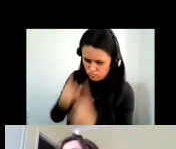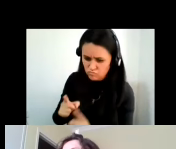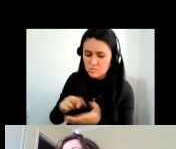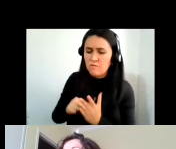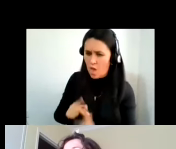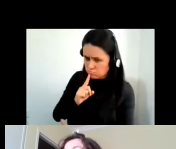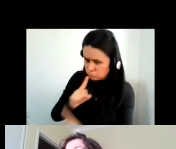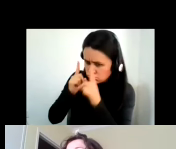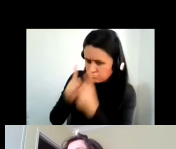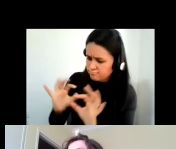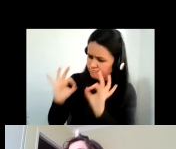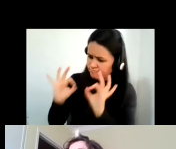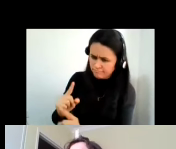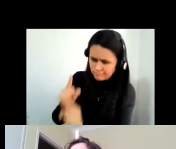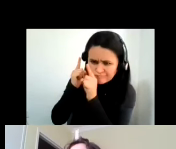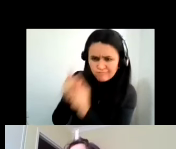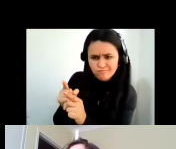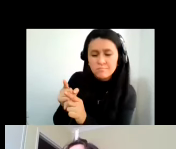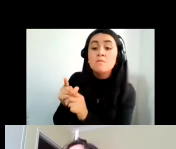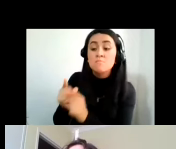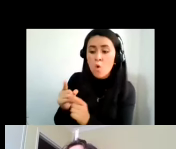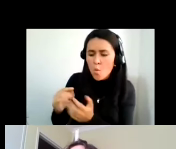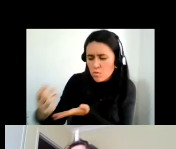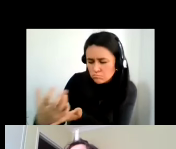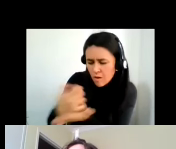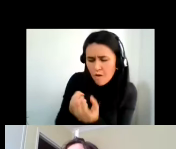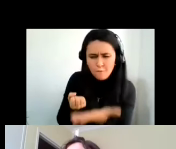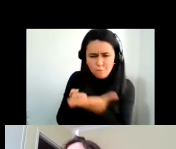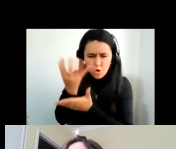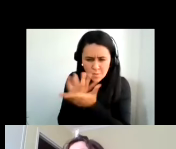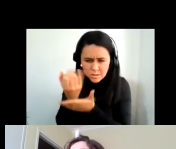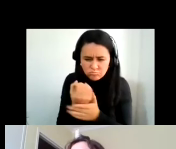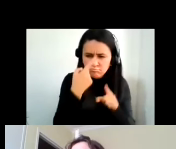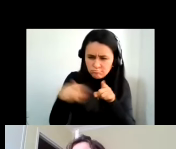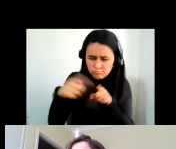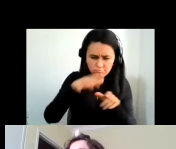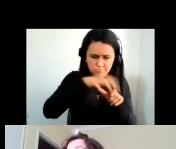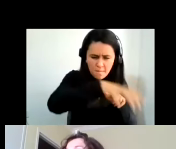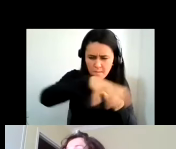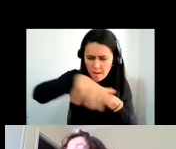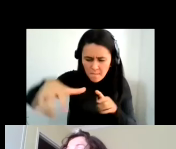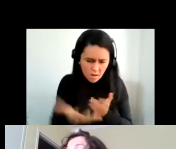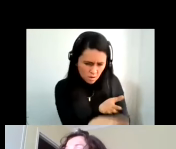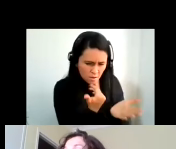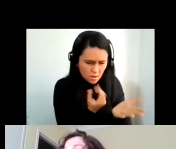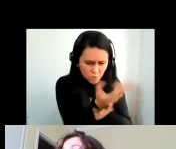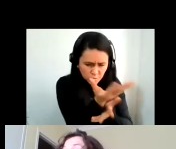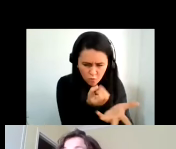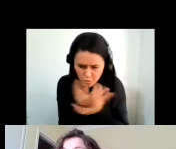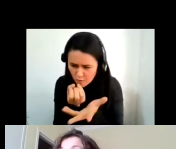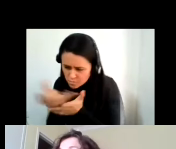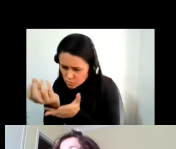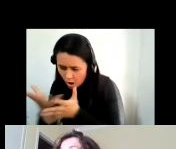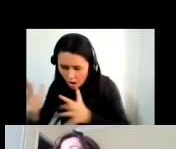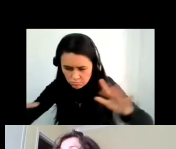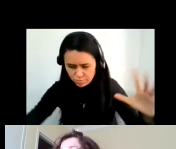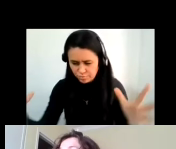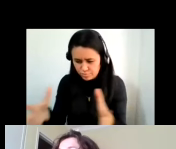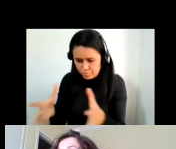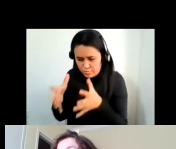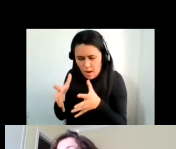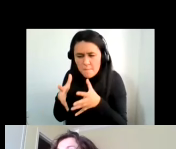análisis cuantitativos con base en información de distintas fuentes y grupos de enfoque. Y aquí tratamos de profundizar nuestro entendimiento